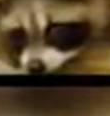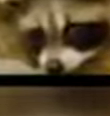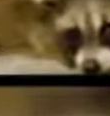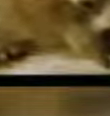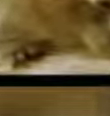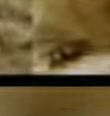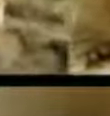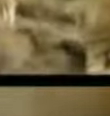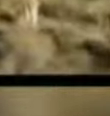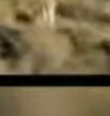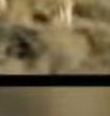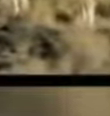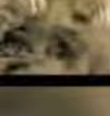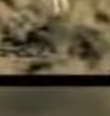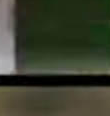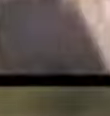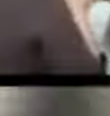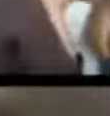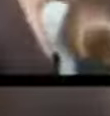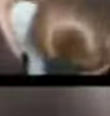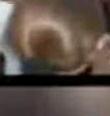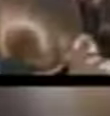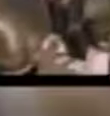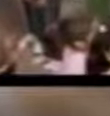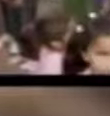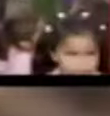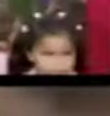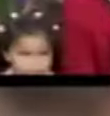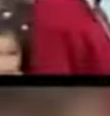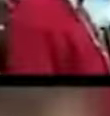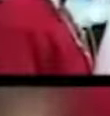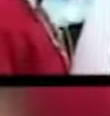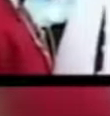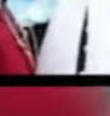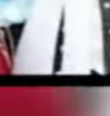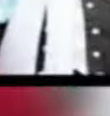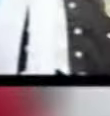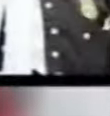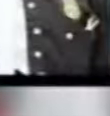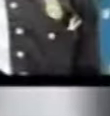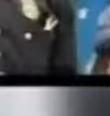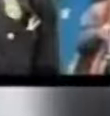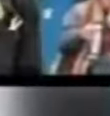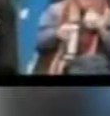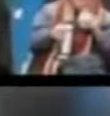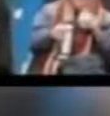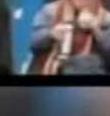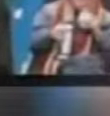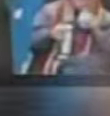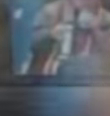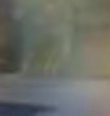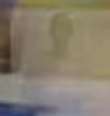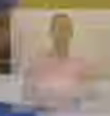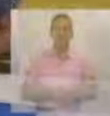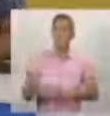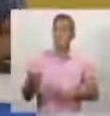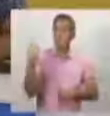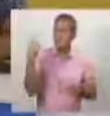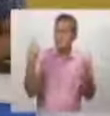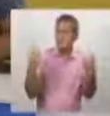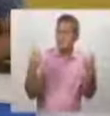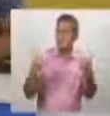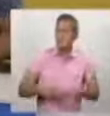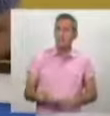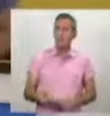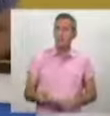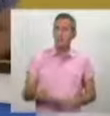una célula y están constituidos por células que son las unidades estructurales y funcionales de todos los organismos. Será